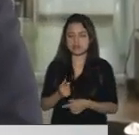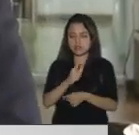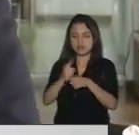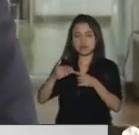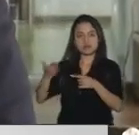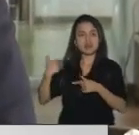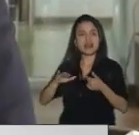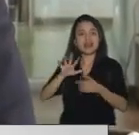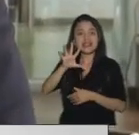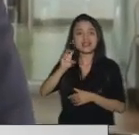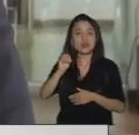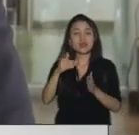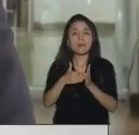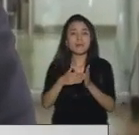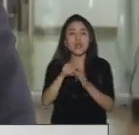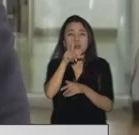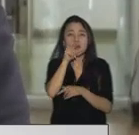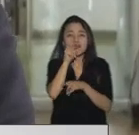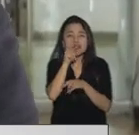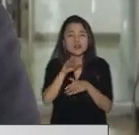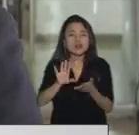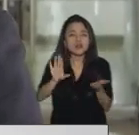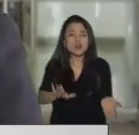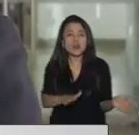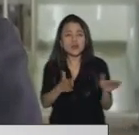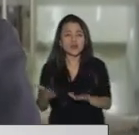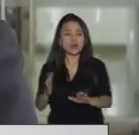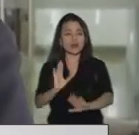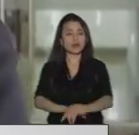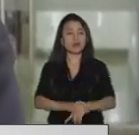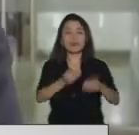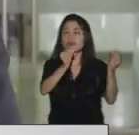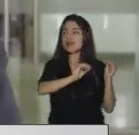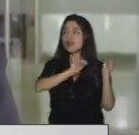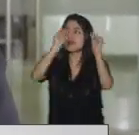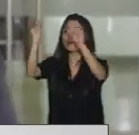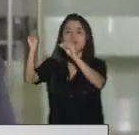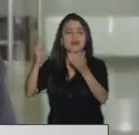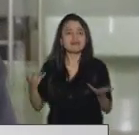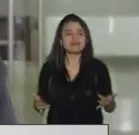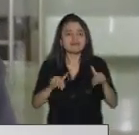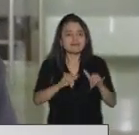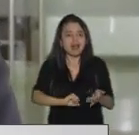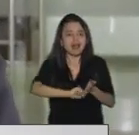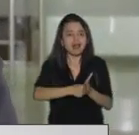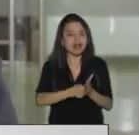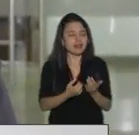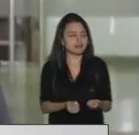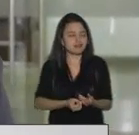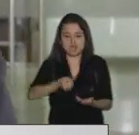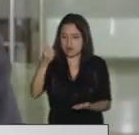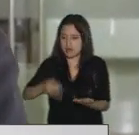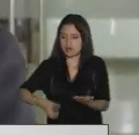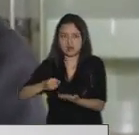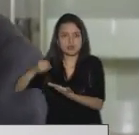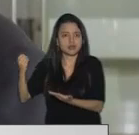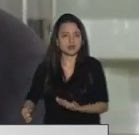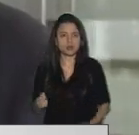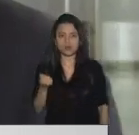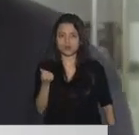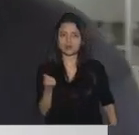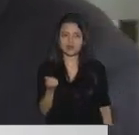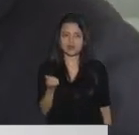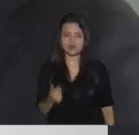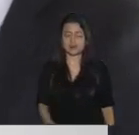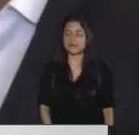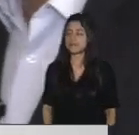murieron 50.000 pollitos porque el ICA no puede en este momento hacer exportaciones. Empresas que están perdiendo miles de millones, por eso ellos tienen que responder. Muchas